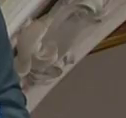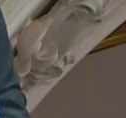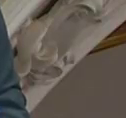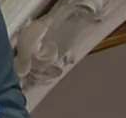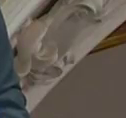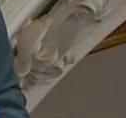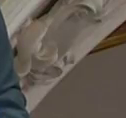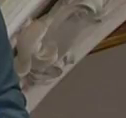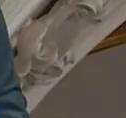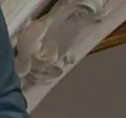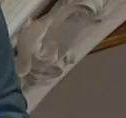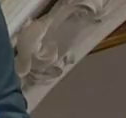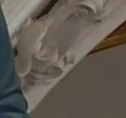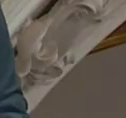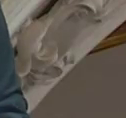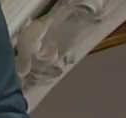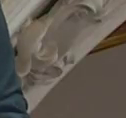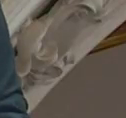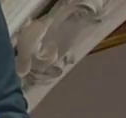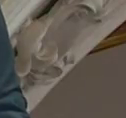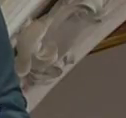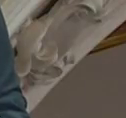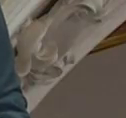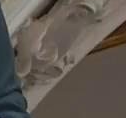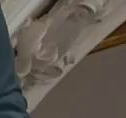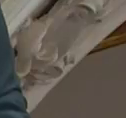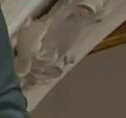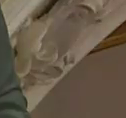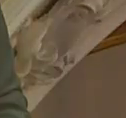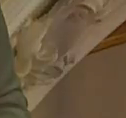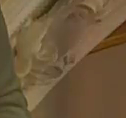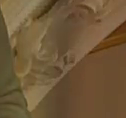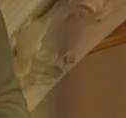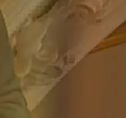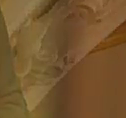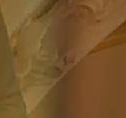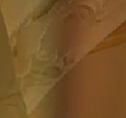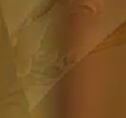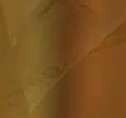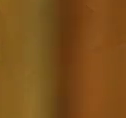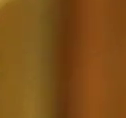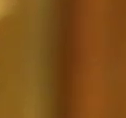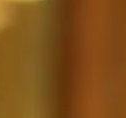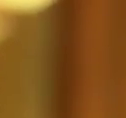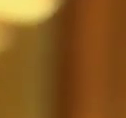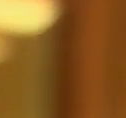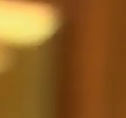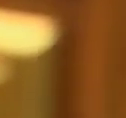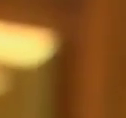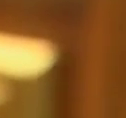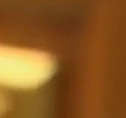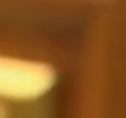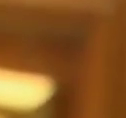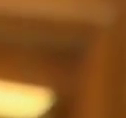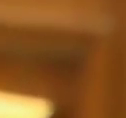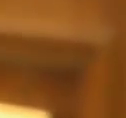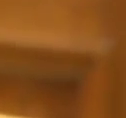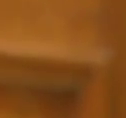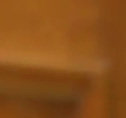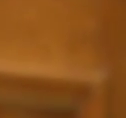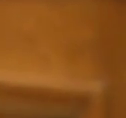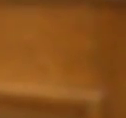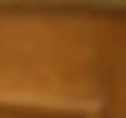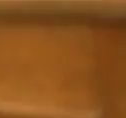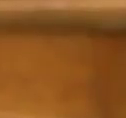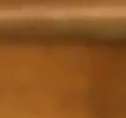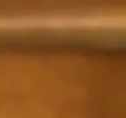discusión del instrumento avanzó hasta el artículo 10. Recordemos que esos artículos son los que estarán siendo debatidos acá